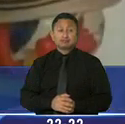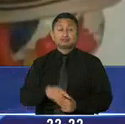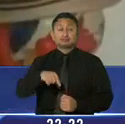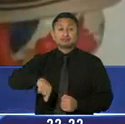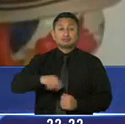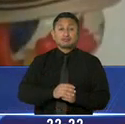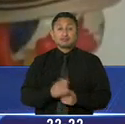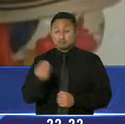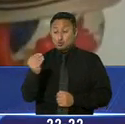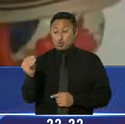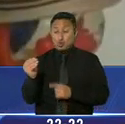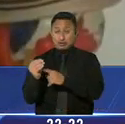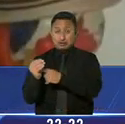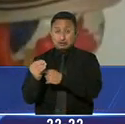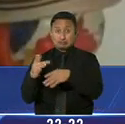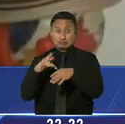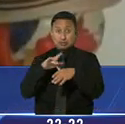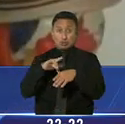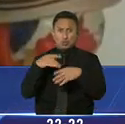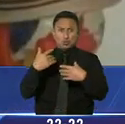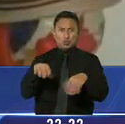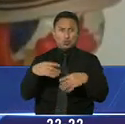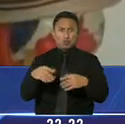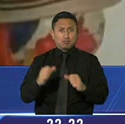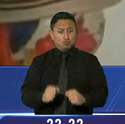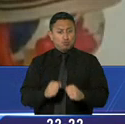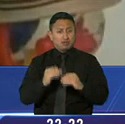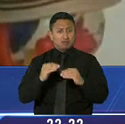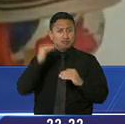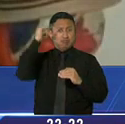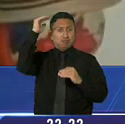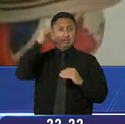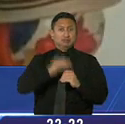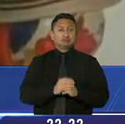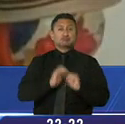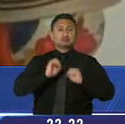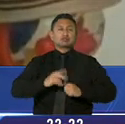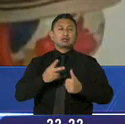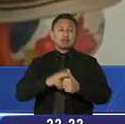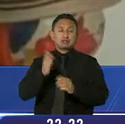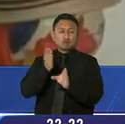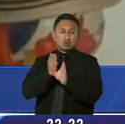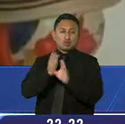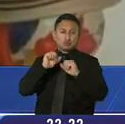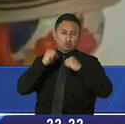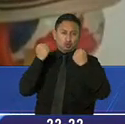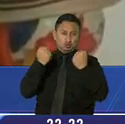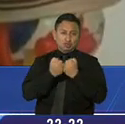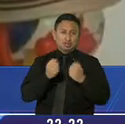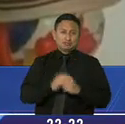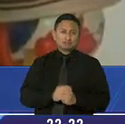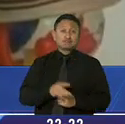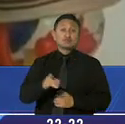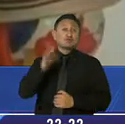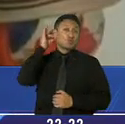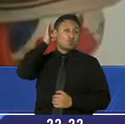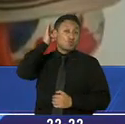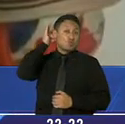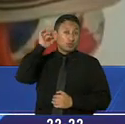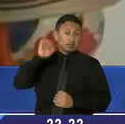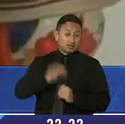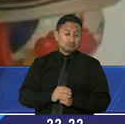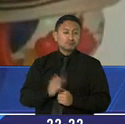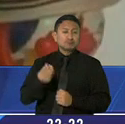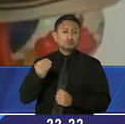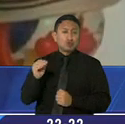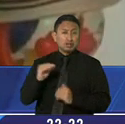biológico, independientemente del riesgo psicológico y social. Las mujeres que se embarazan muy temprano